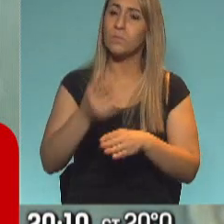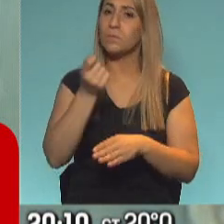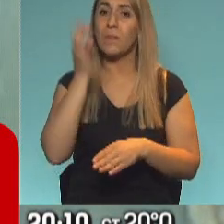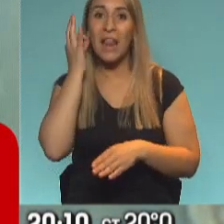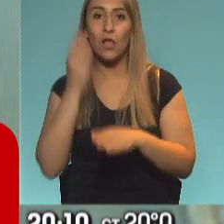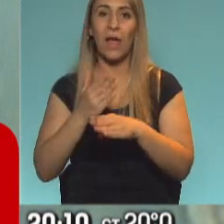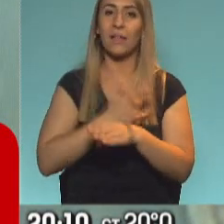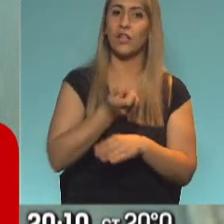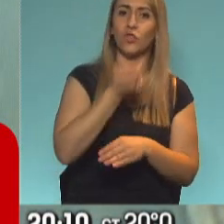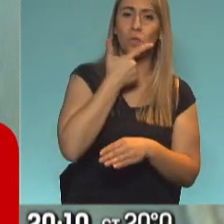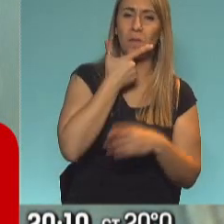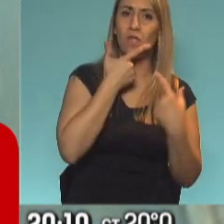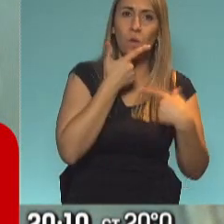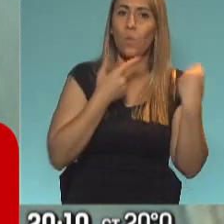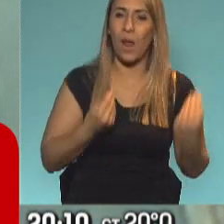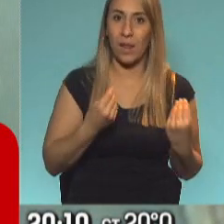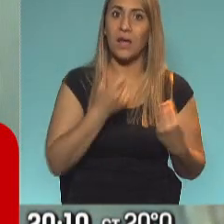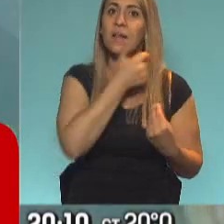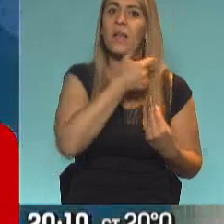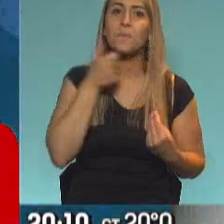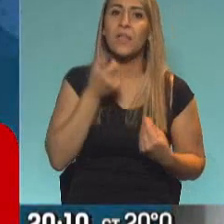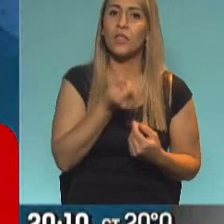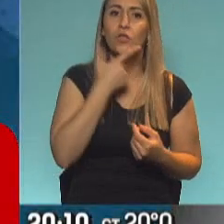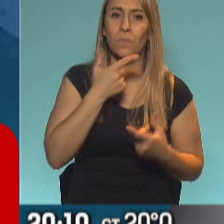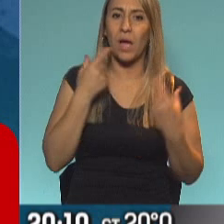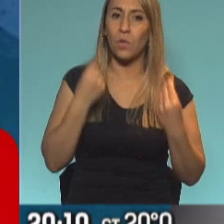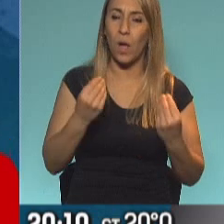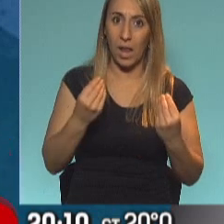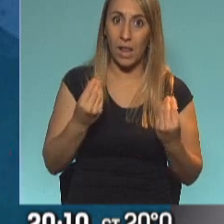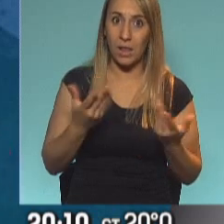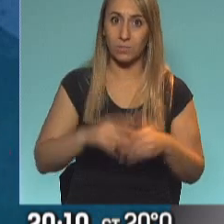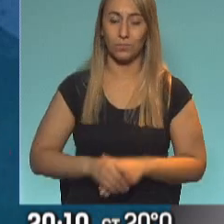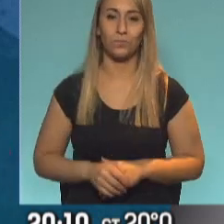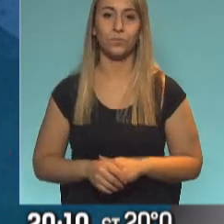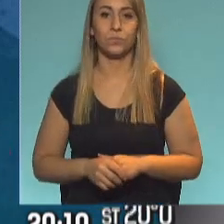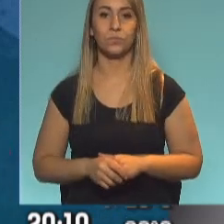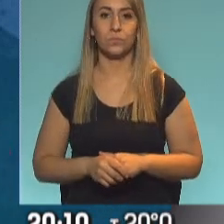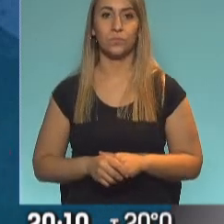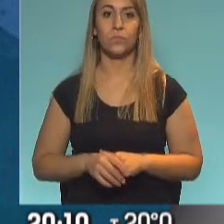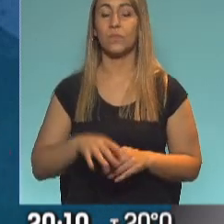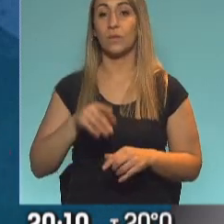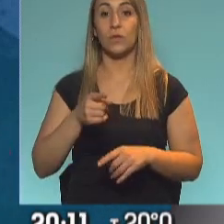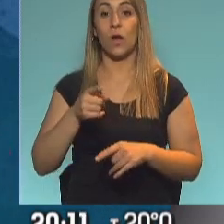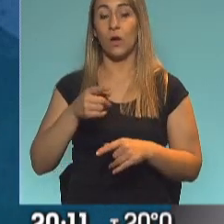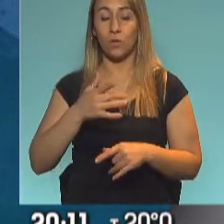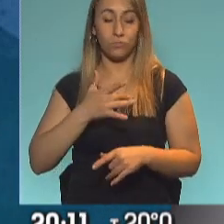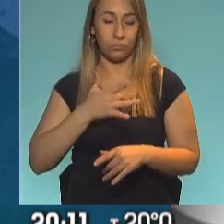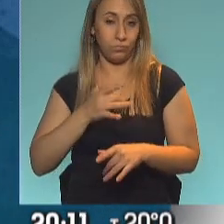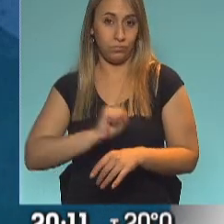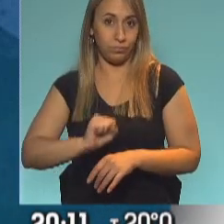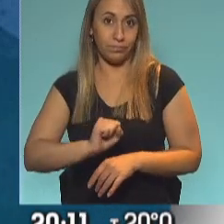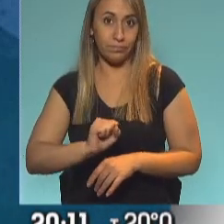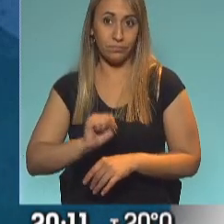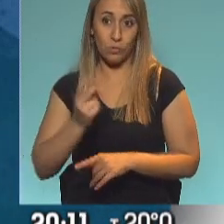estaba ingiriendo Maradona como medicamento a la hora de entrar en el momento en que llevó al colapso? Mira,